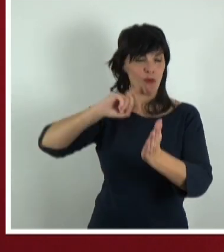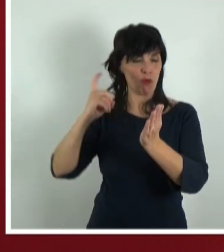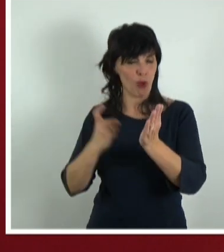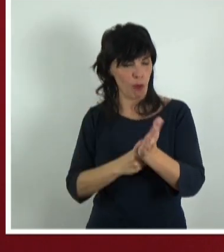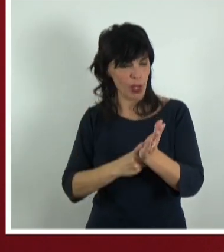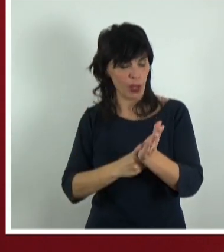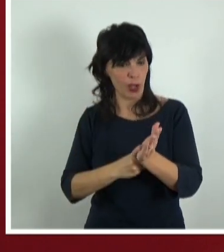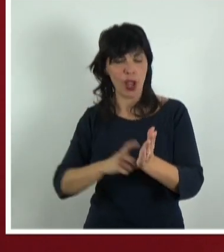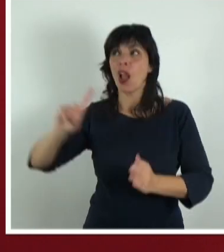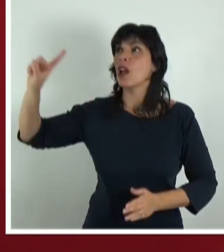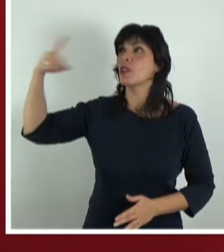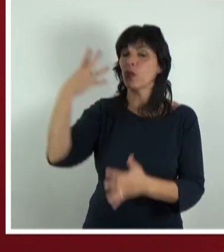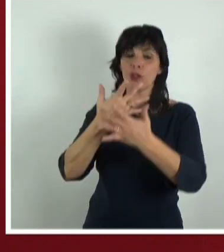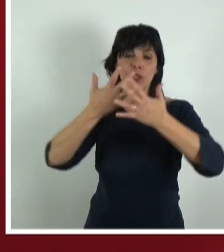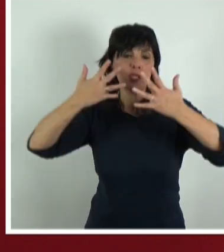el Dios de toda gloria